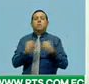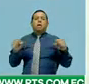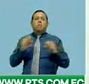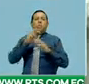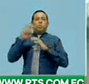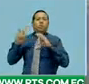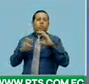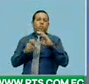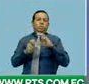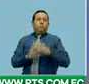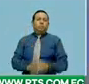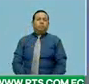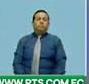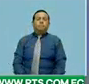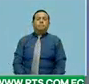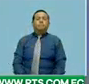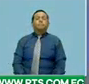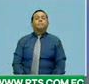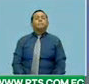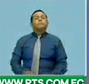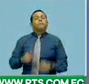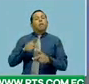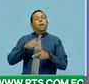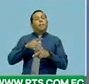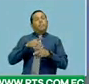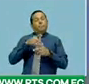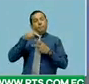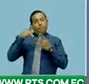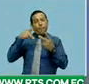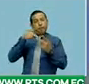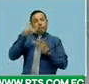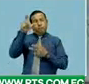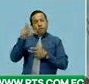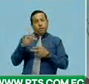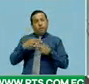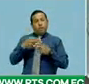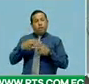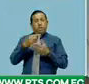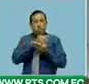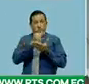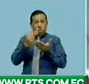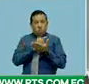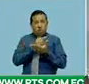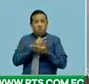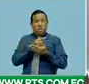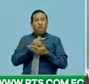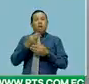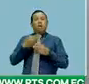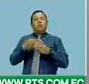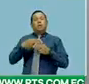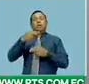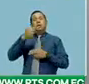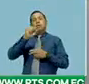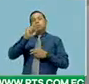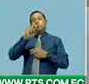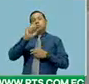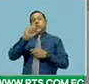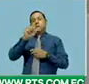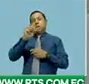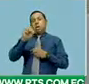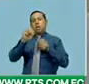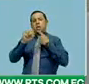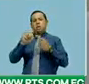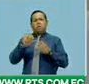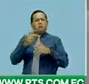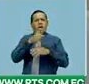Cadena. Y la prefecta de Guayas, Susana González, declaró en emergencia vial al cantón Colima debido al mal estado de las rutas